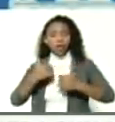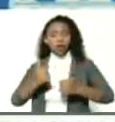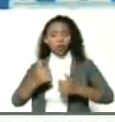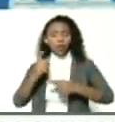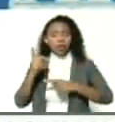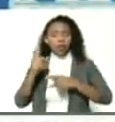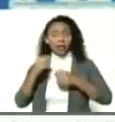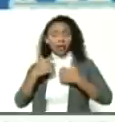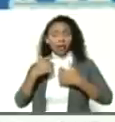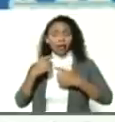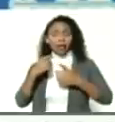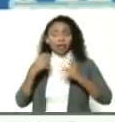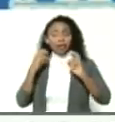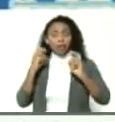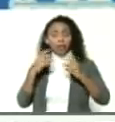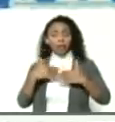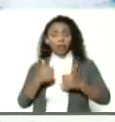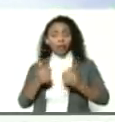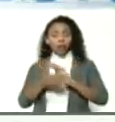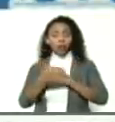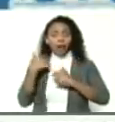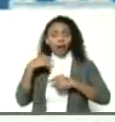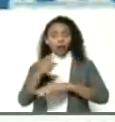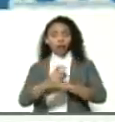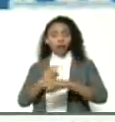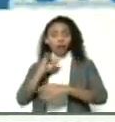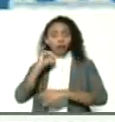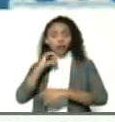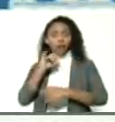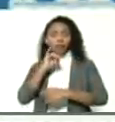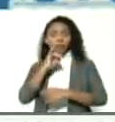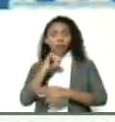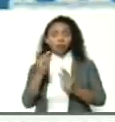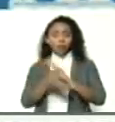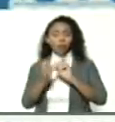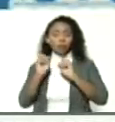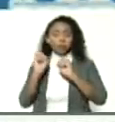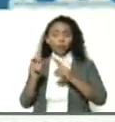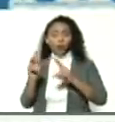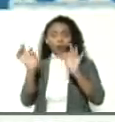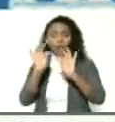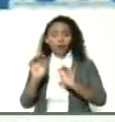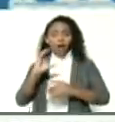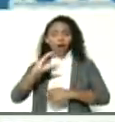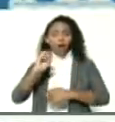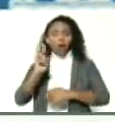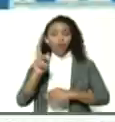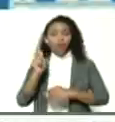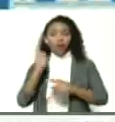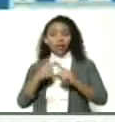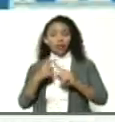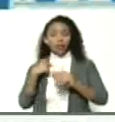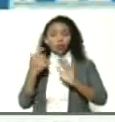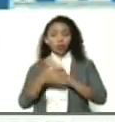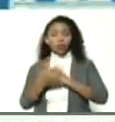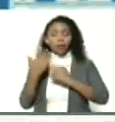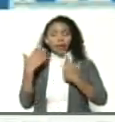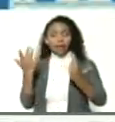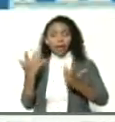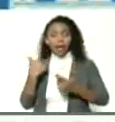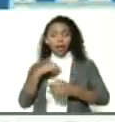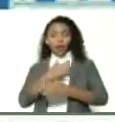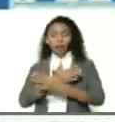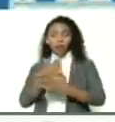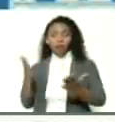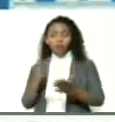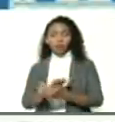y epidemiológico, el gobierno de Venezuela le informará oportunamente al mecanismo COVAX sobre las vacunas que ellos